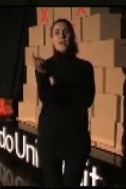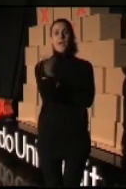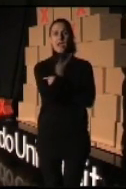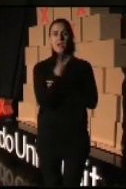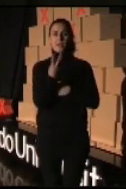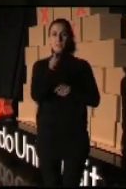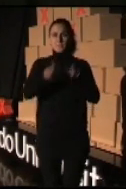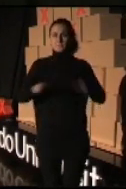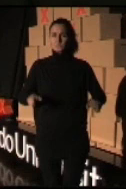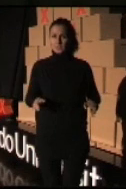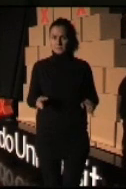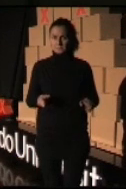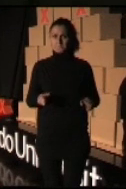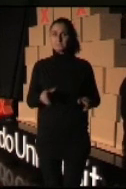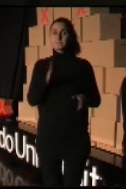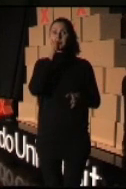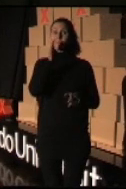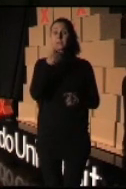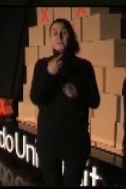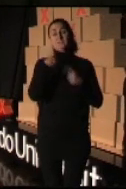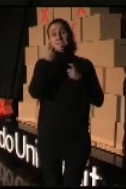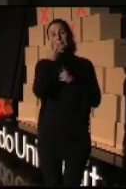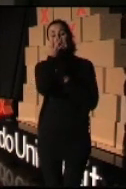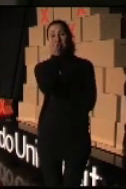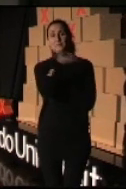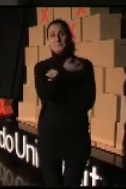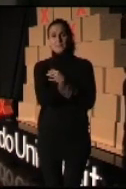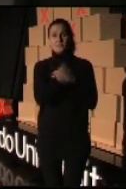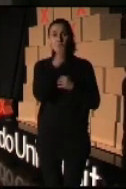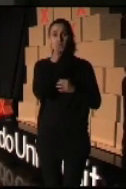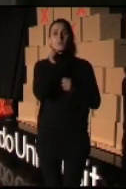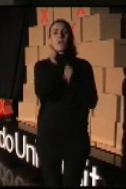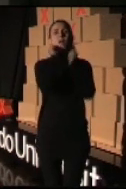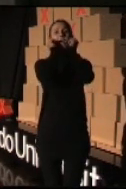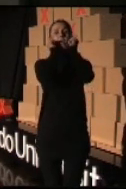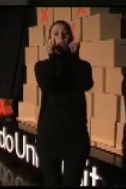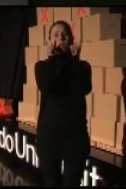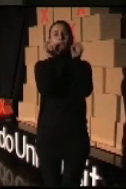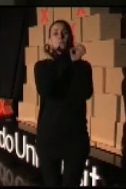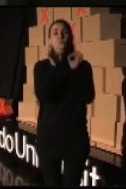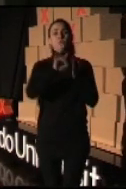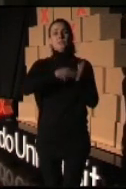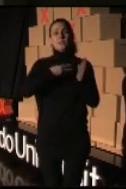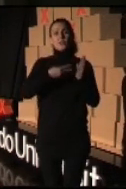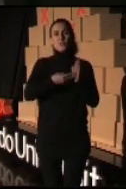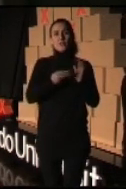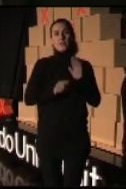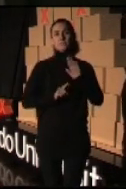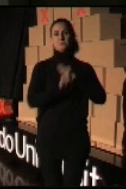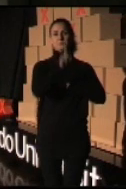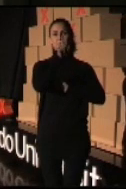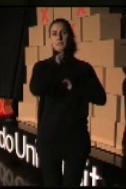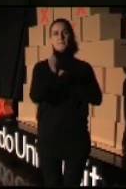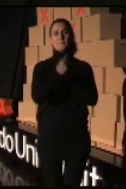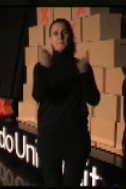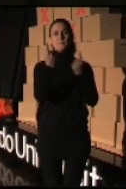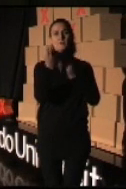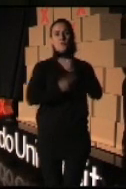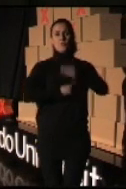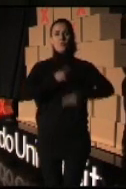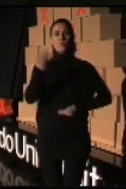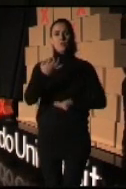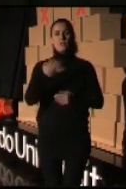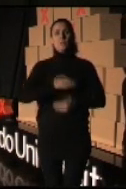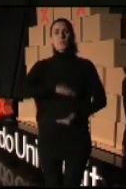individuos? Pues lo vamos a entender muy fácil cuando nos demos cuenta de que estas tecnologías que se desarrollaron, lo primero que hicieron